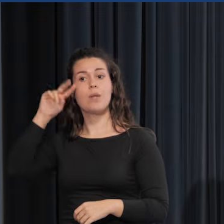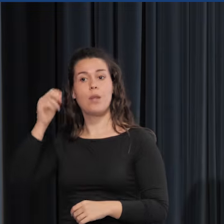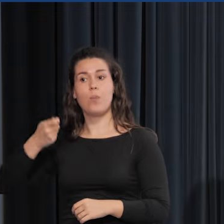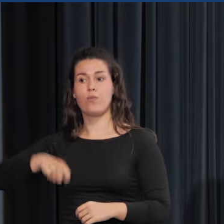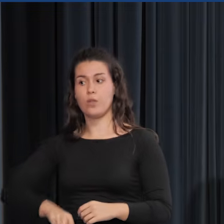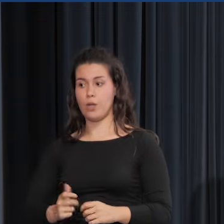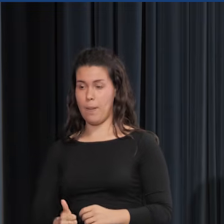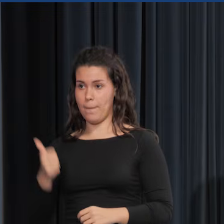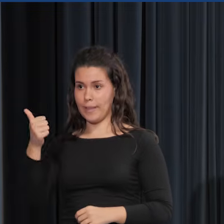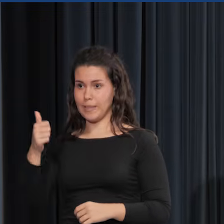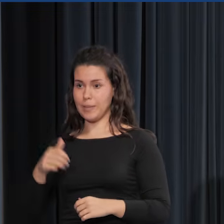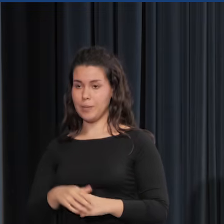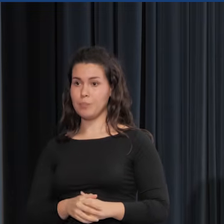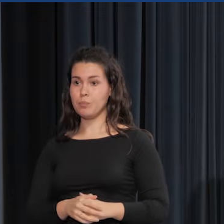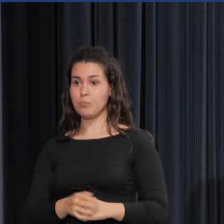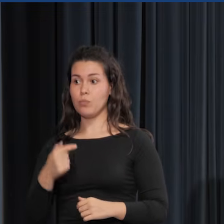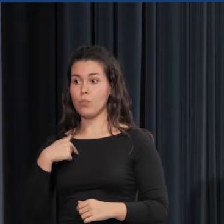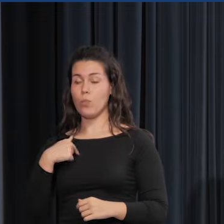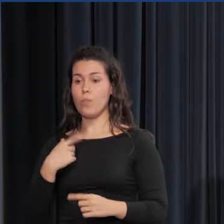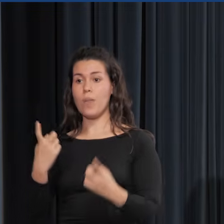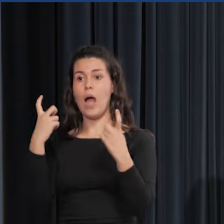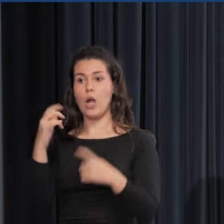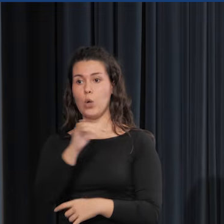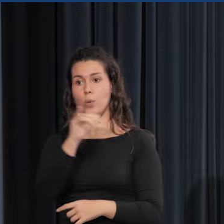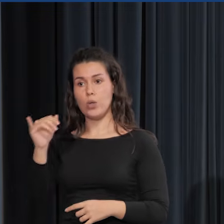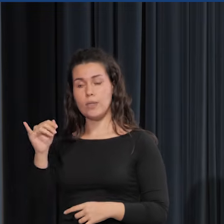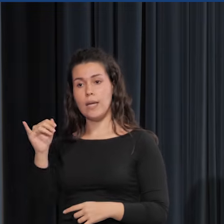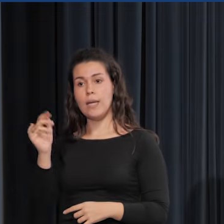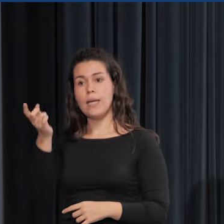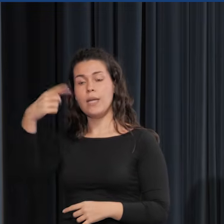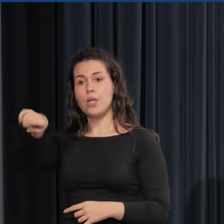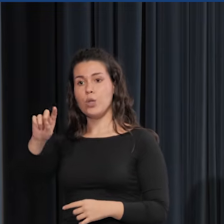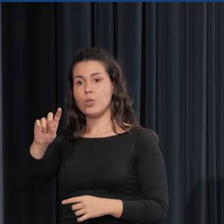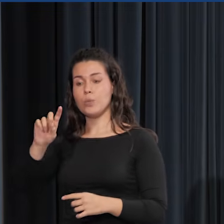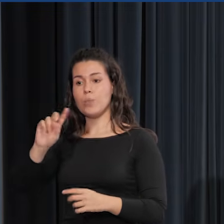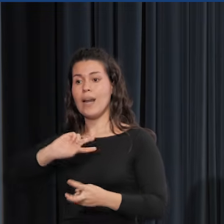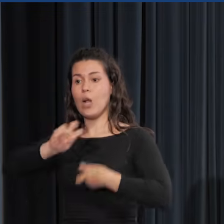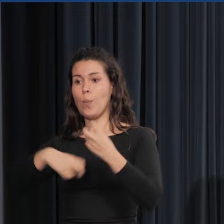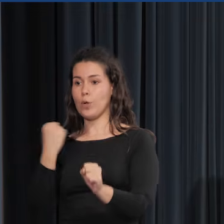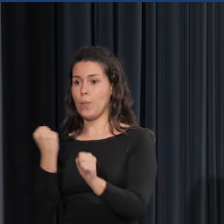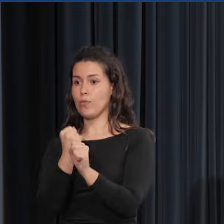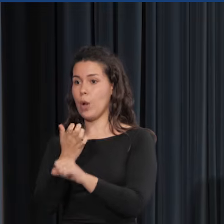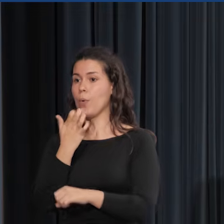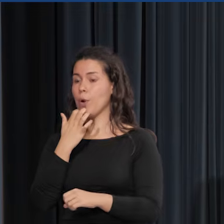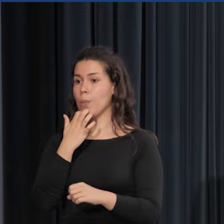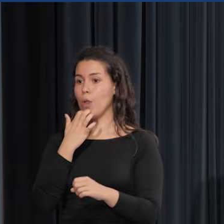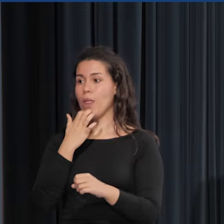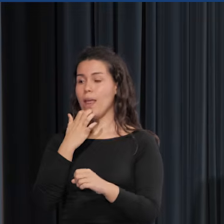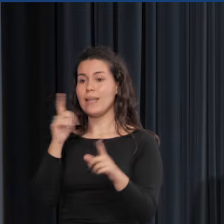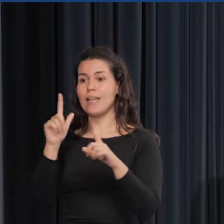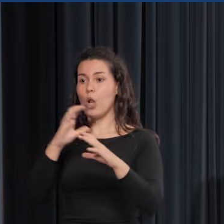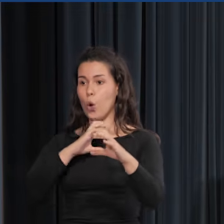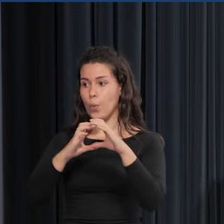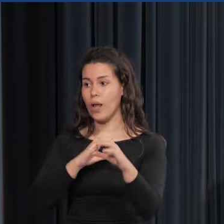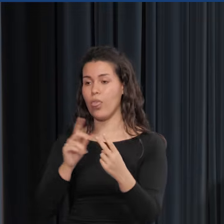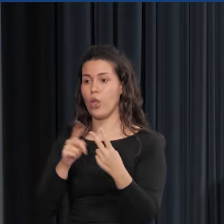otros sectores productivos. Tengo alumnos que han hecho una reconversión profesional procedentes de sectores como las telecomunicaciones, la